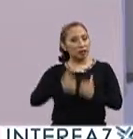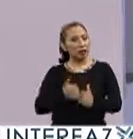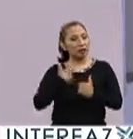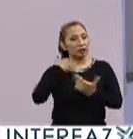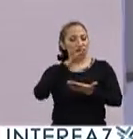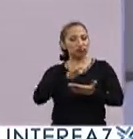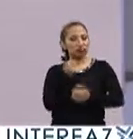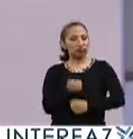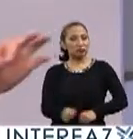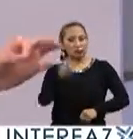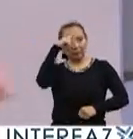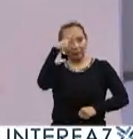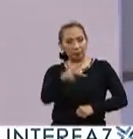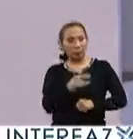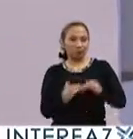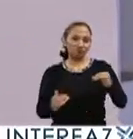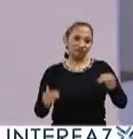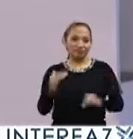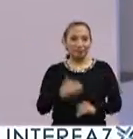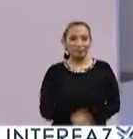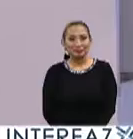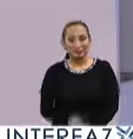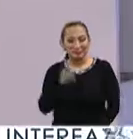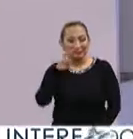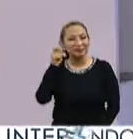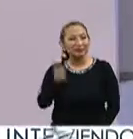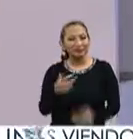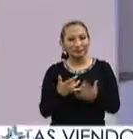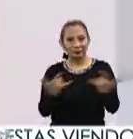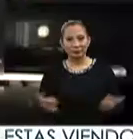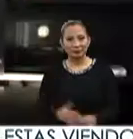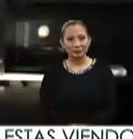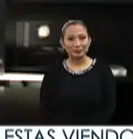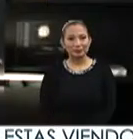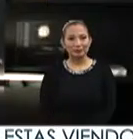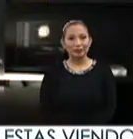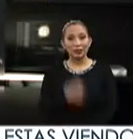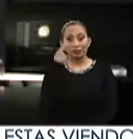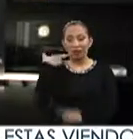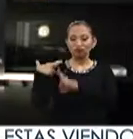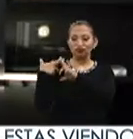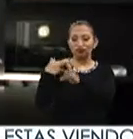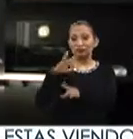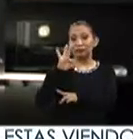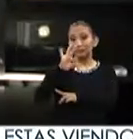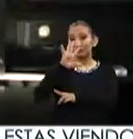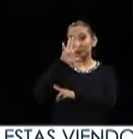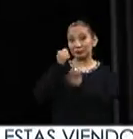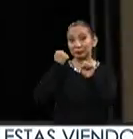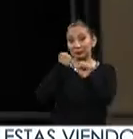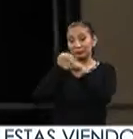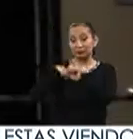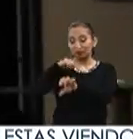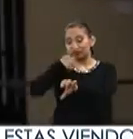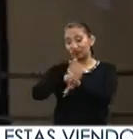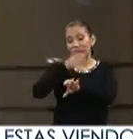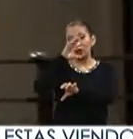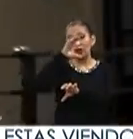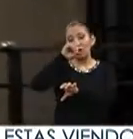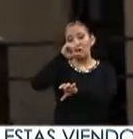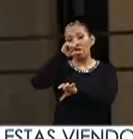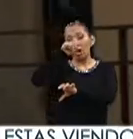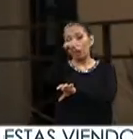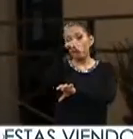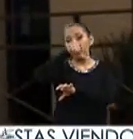artistas y literatos mexicanos más destacados. Veamos más. Para conmemorar el 75 aniversario de la creación del Colegio